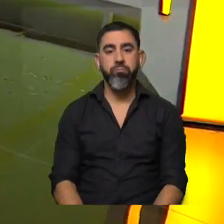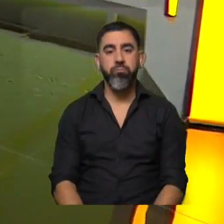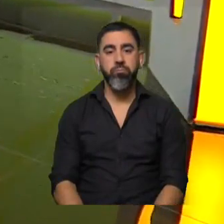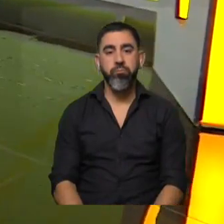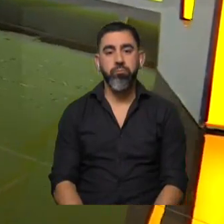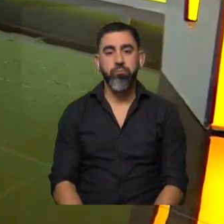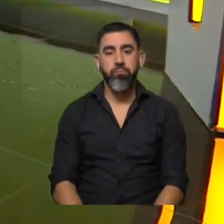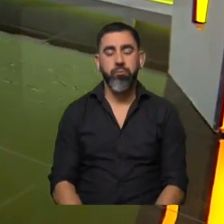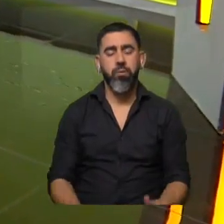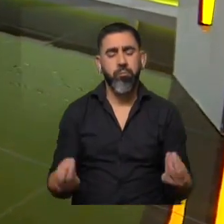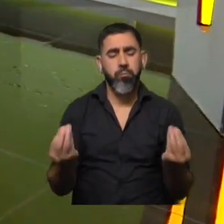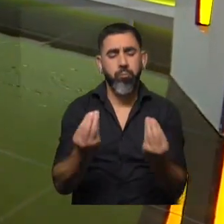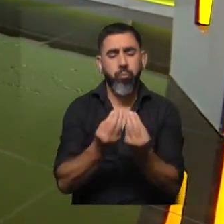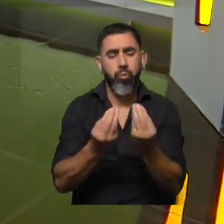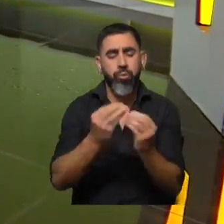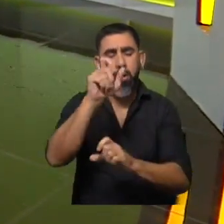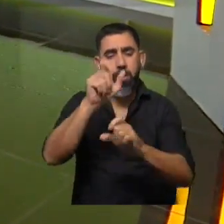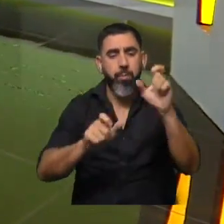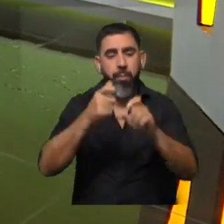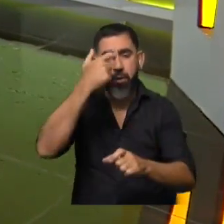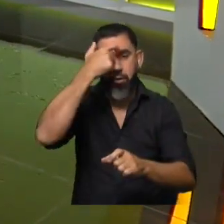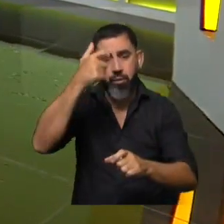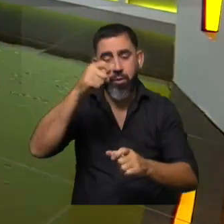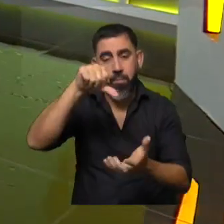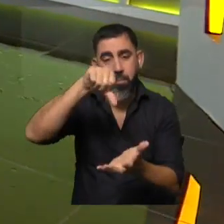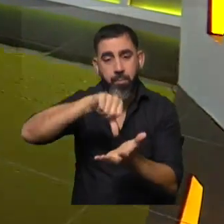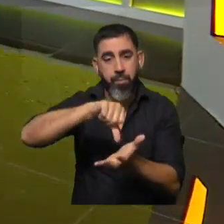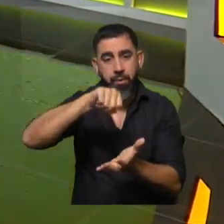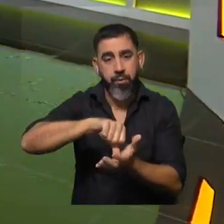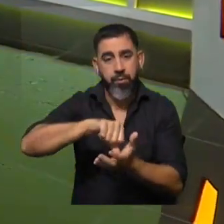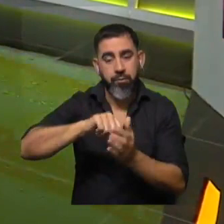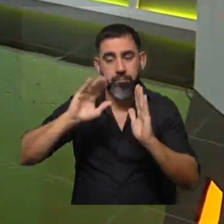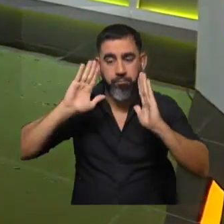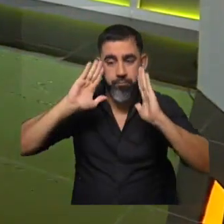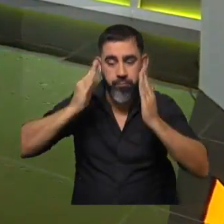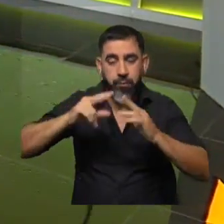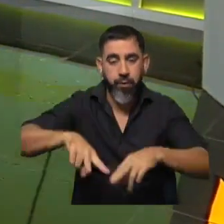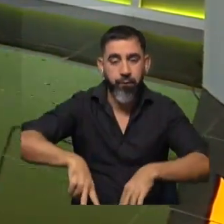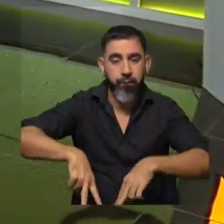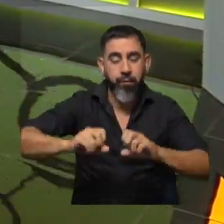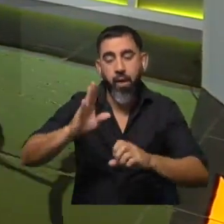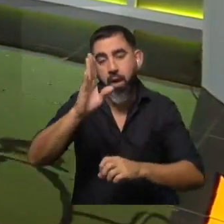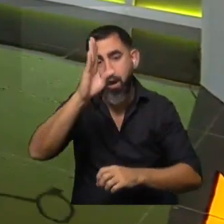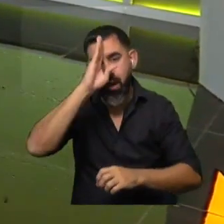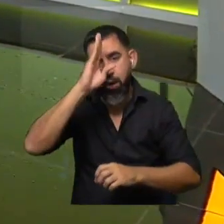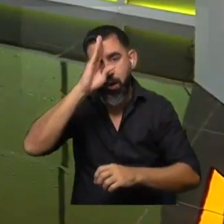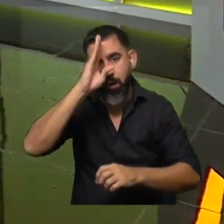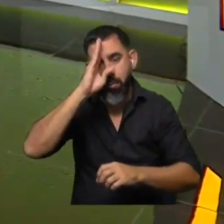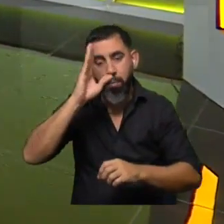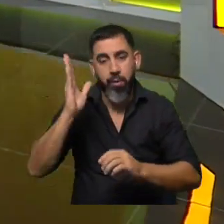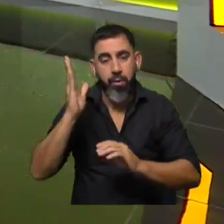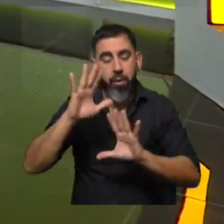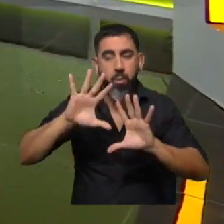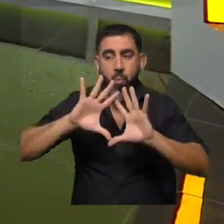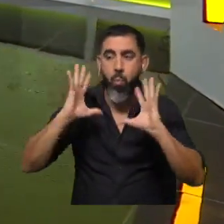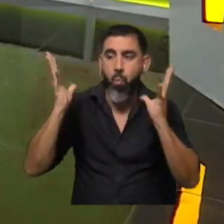Hay una enorme cantidad de gente de ciencia de nuestro país que está trabajando, estudiando, aprendiendo a lo largo y a lo ancho del mundo